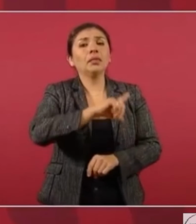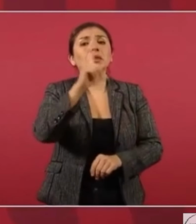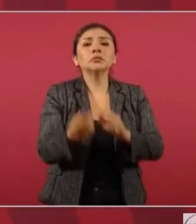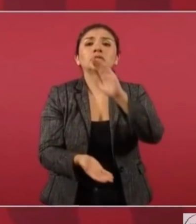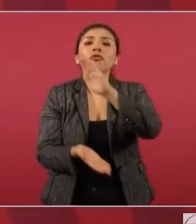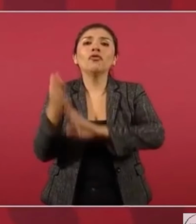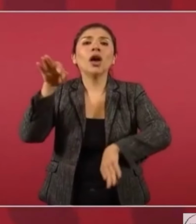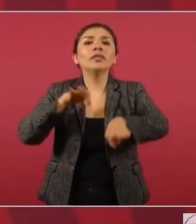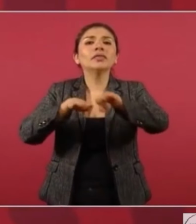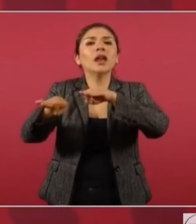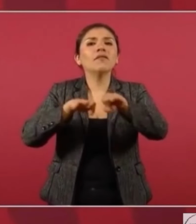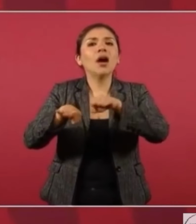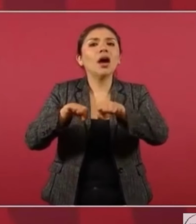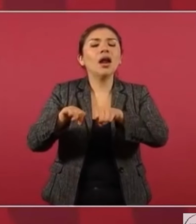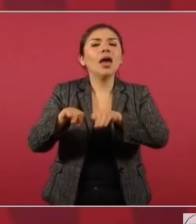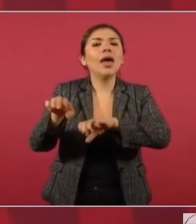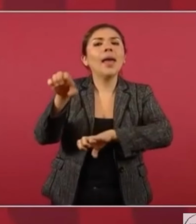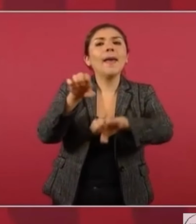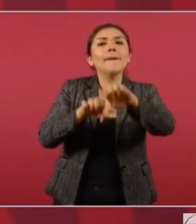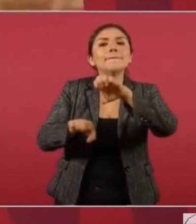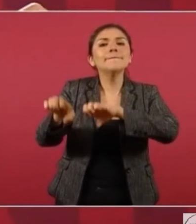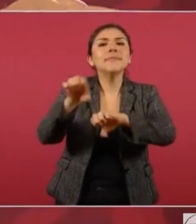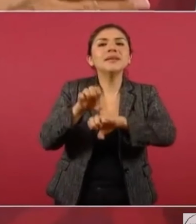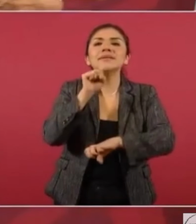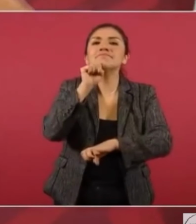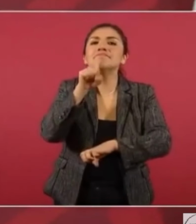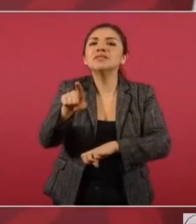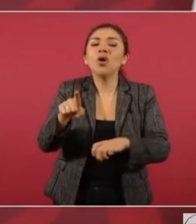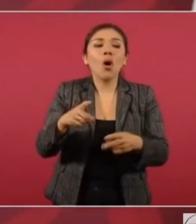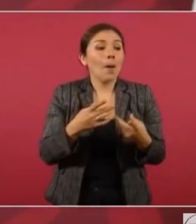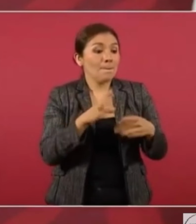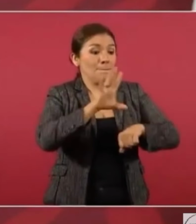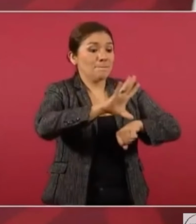a la empresa a la que le otorgó la concesión.